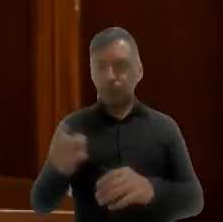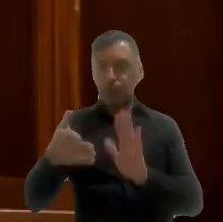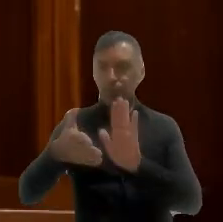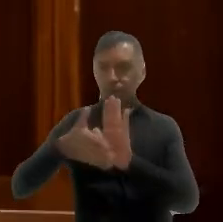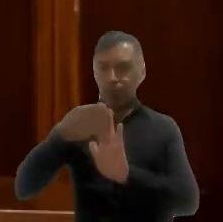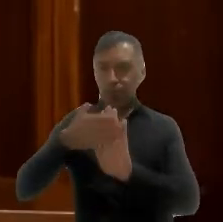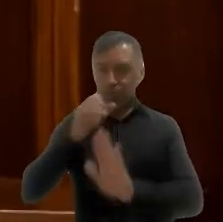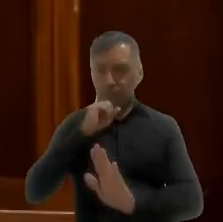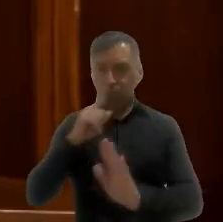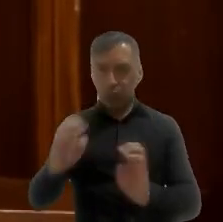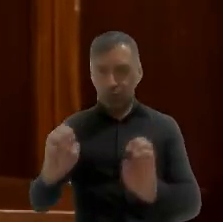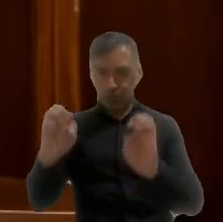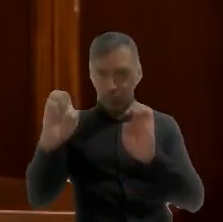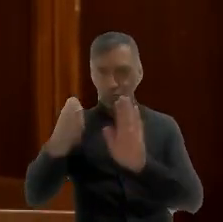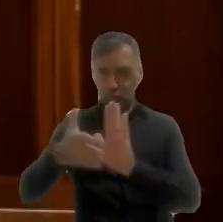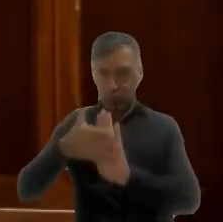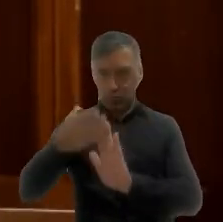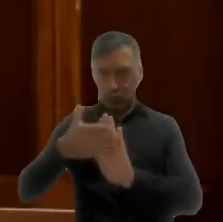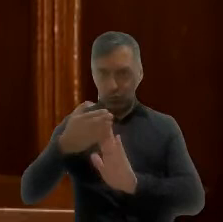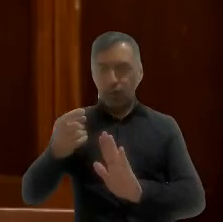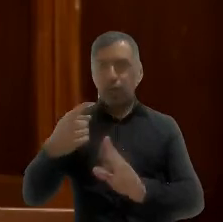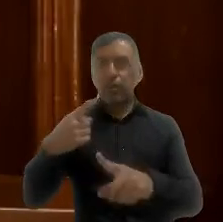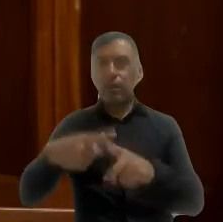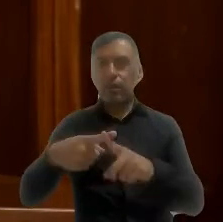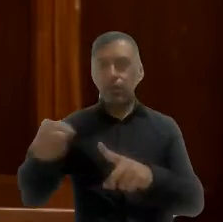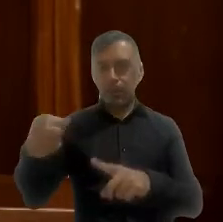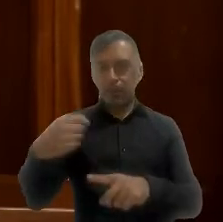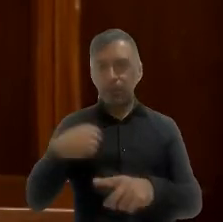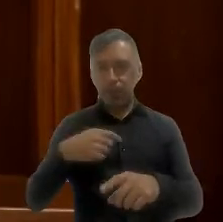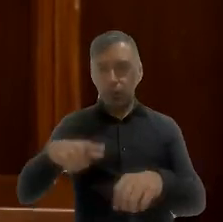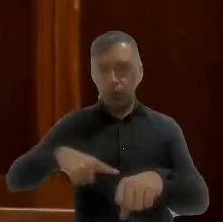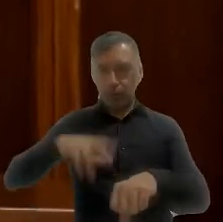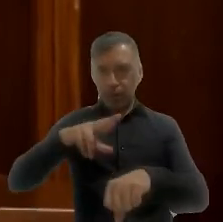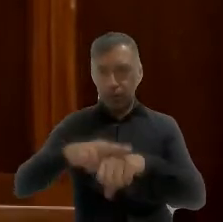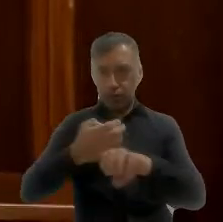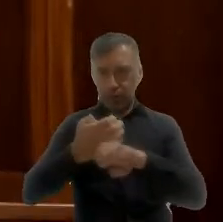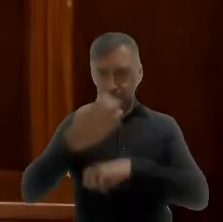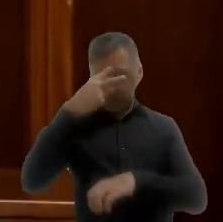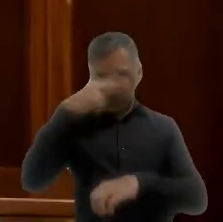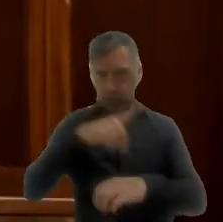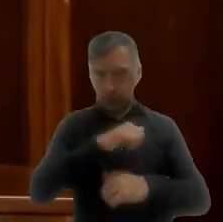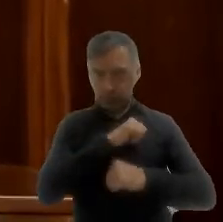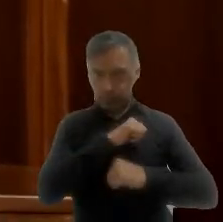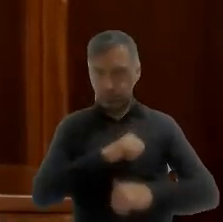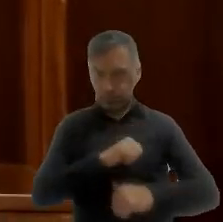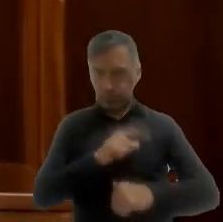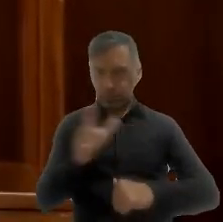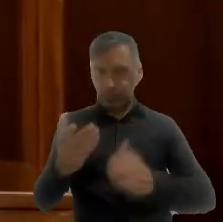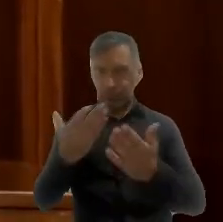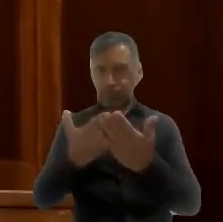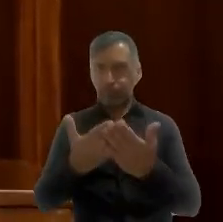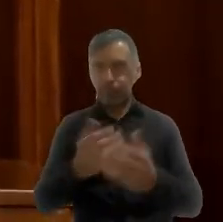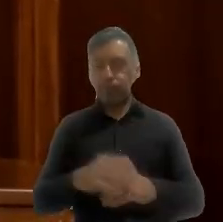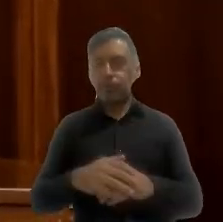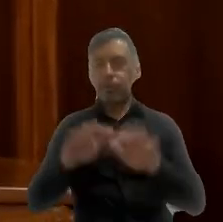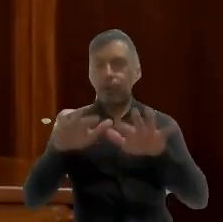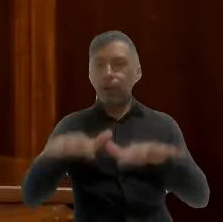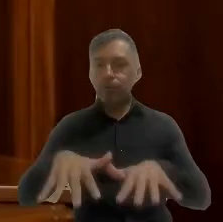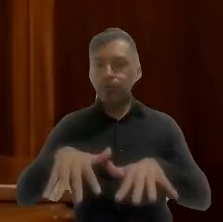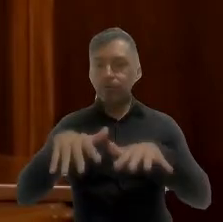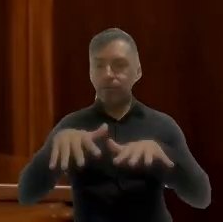educativo, presentada por el titular del Ejecutivo Estatal. Honorable Asamblea,